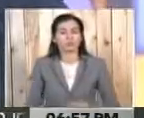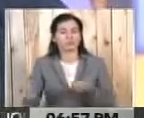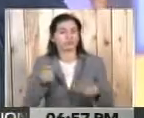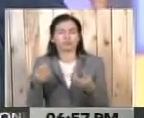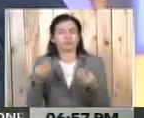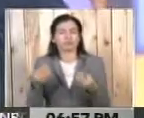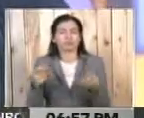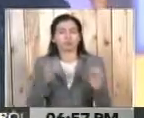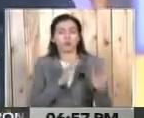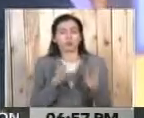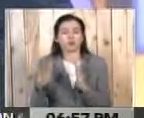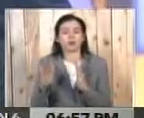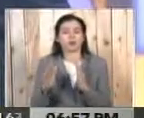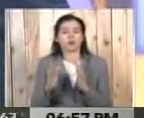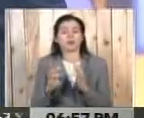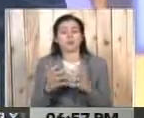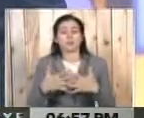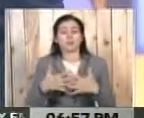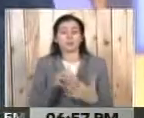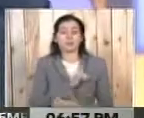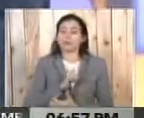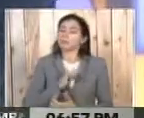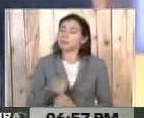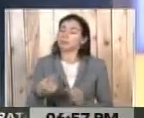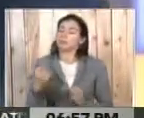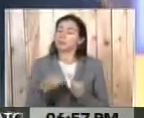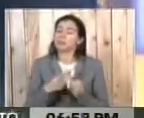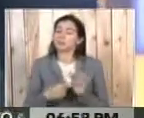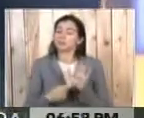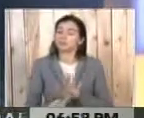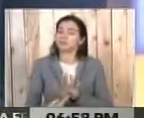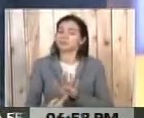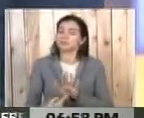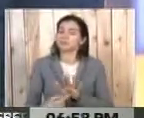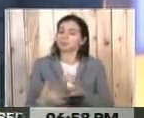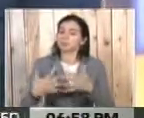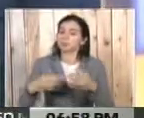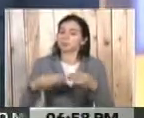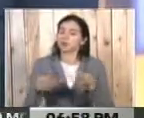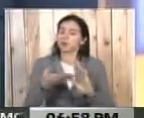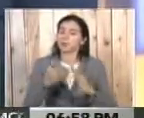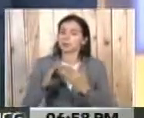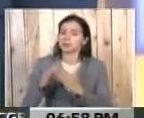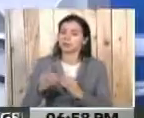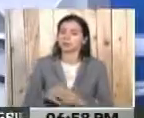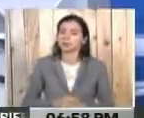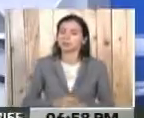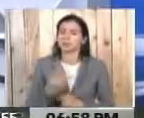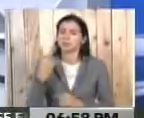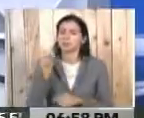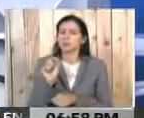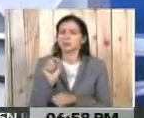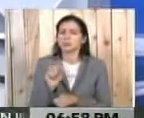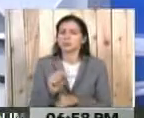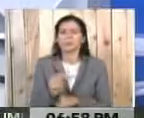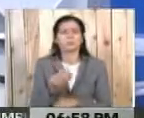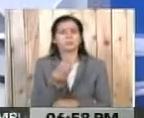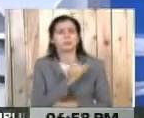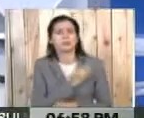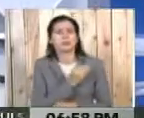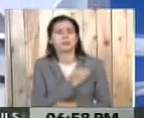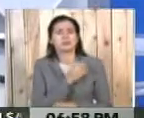regularizar y ordenar el sector privado, también tenemos que dar ejemplo en el sector público y en el sector comunitario. Bueno, dos minutos. Usted me indicaba que